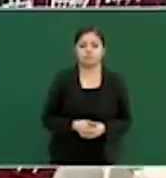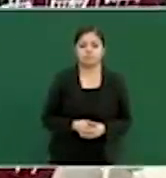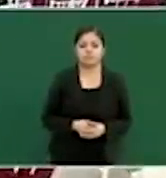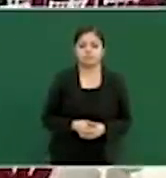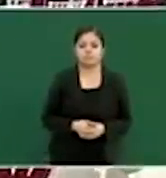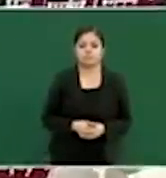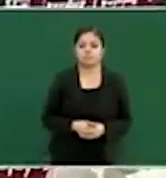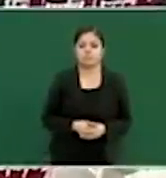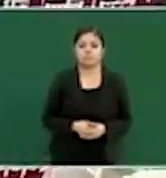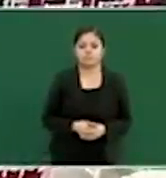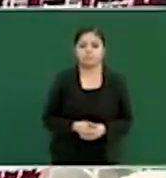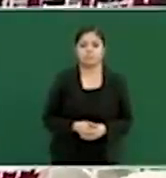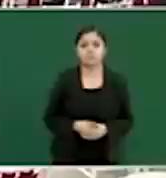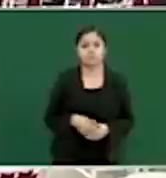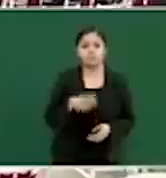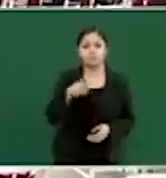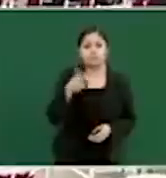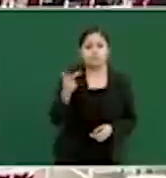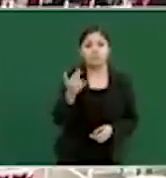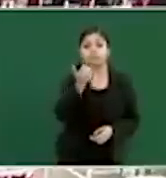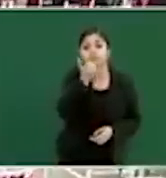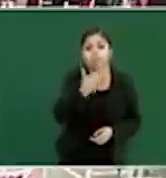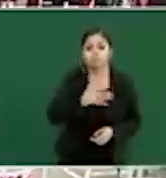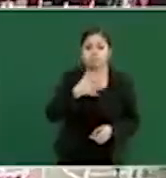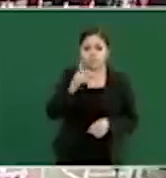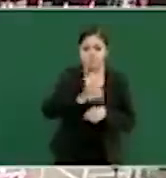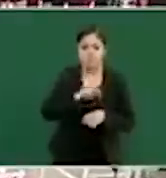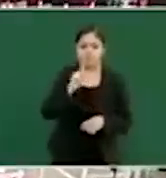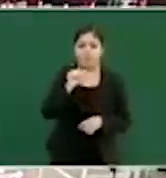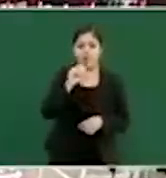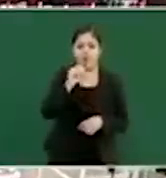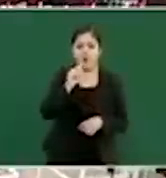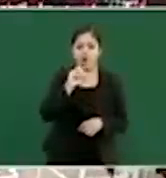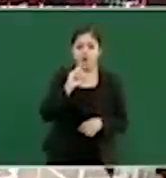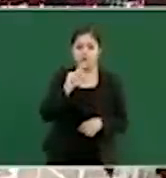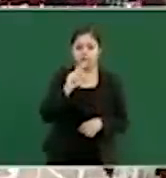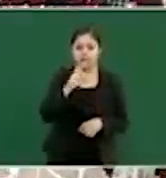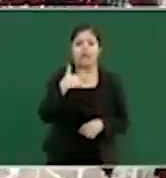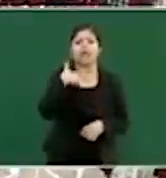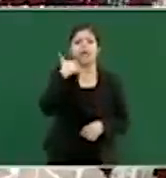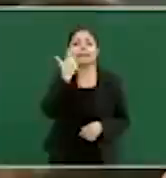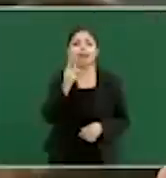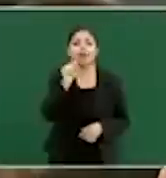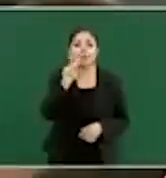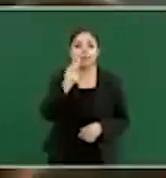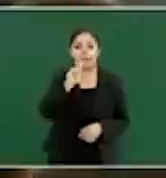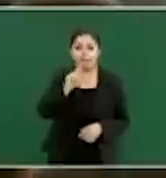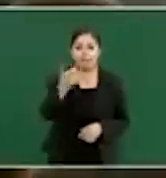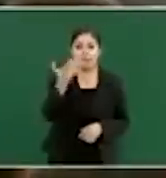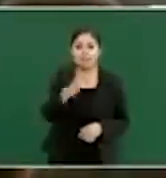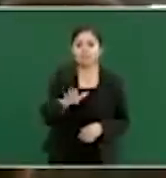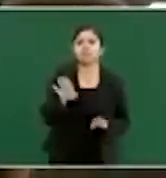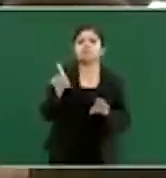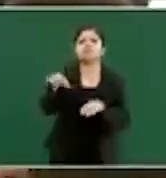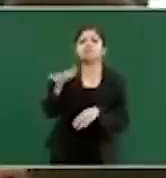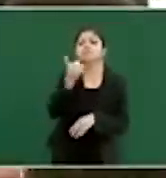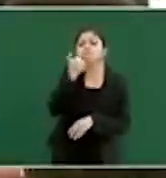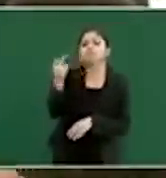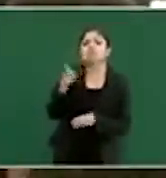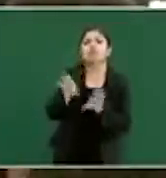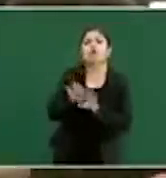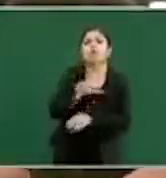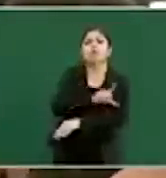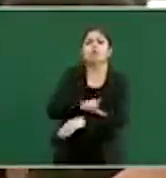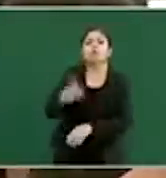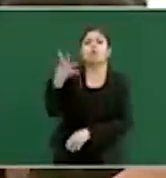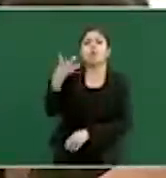suceda lo mismo que ocurrió? Buenos días, Paola Ortega de Quiero TV Canal 10. ¿Cómo se va a blindar el trabajo para la línea 4,